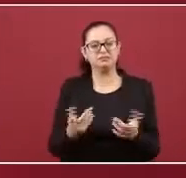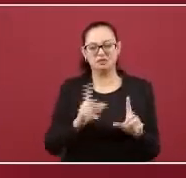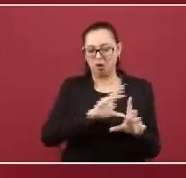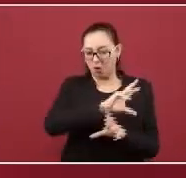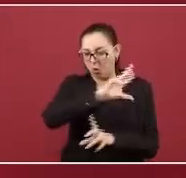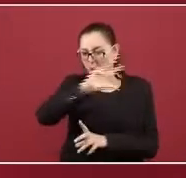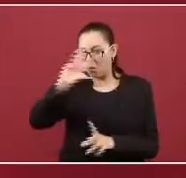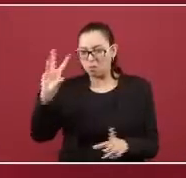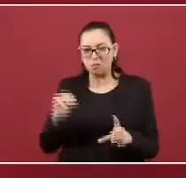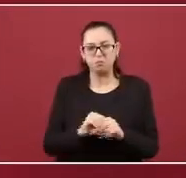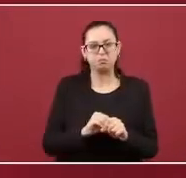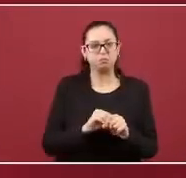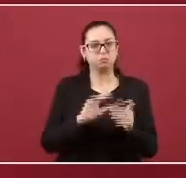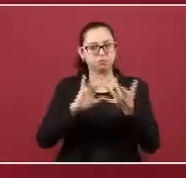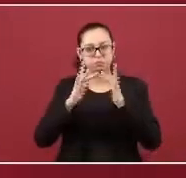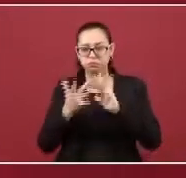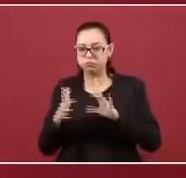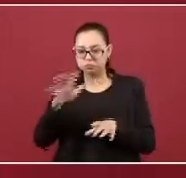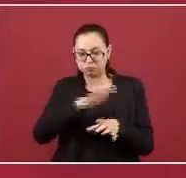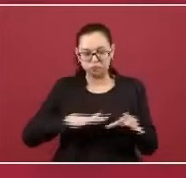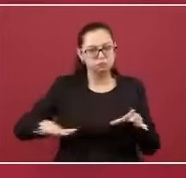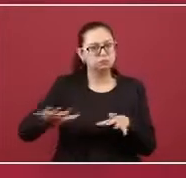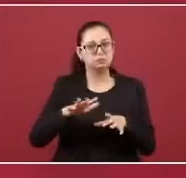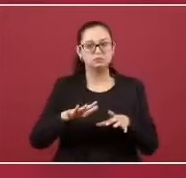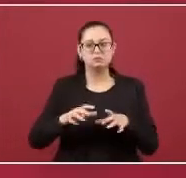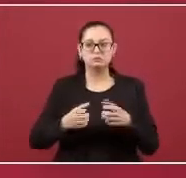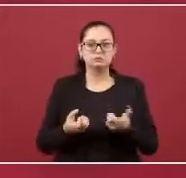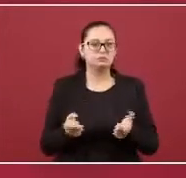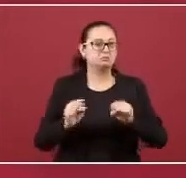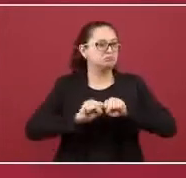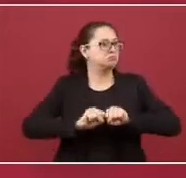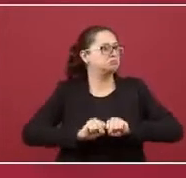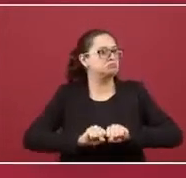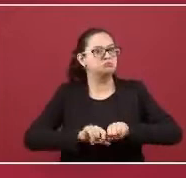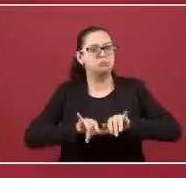televisión, redes sociales, puede llegar